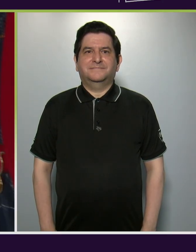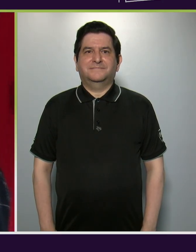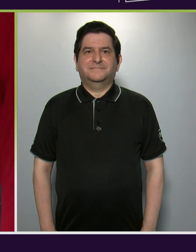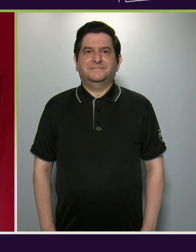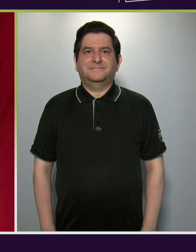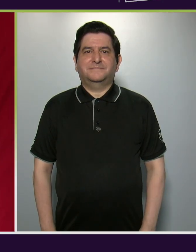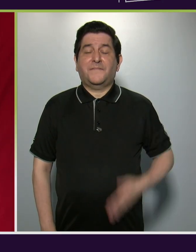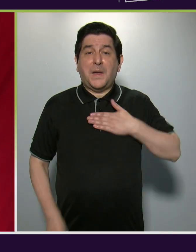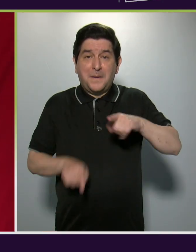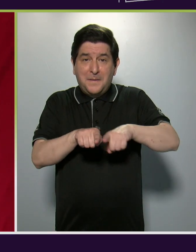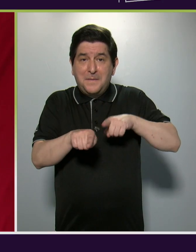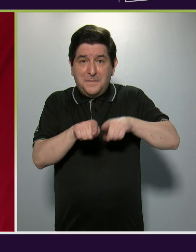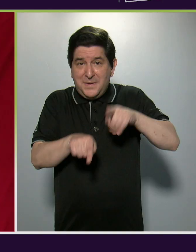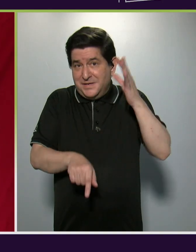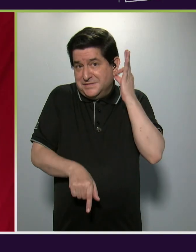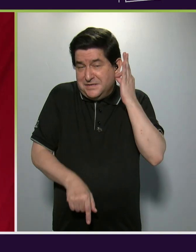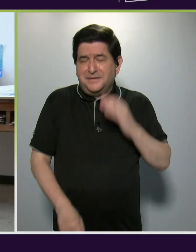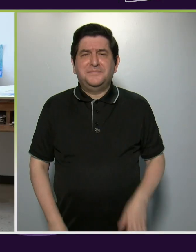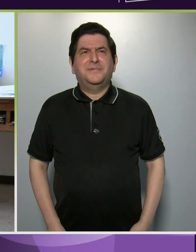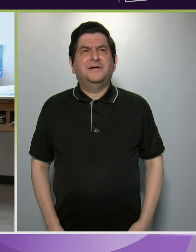Mis hermanas eran entonces como